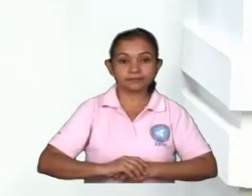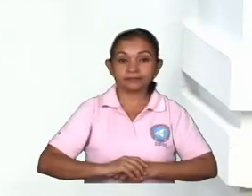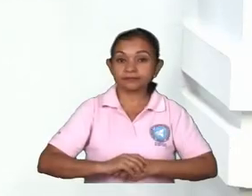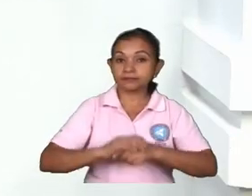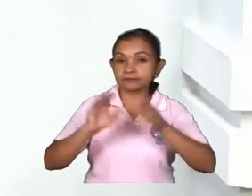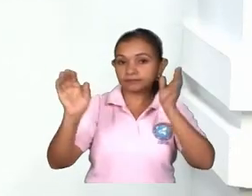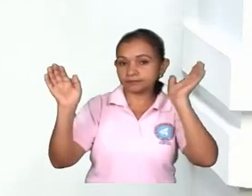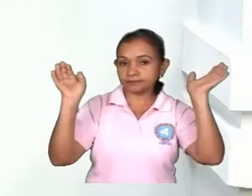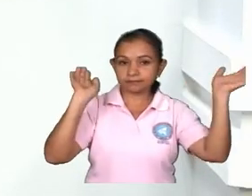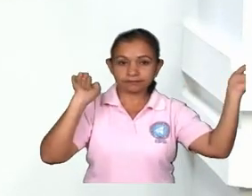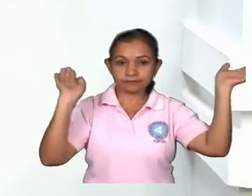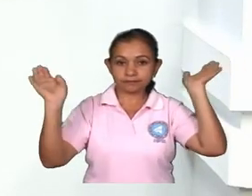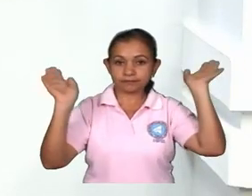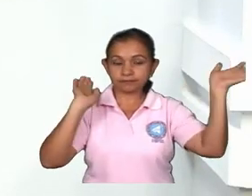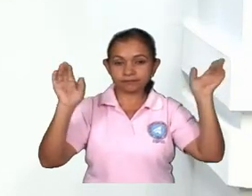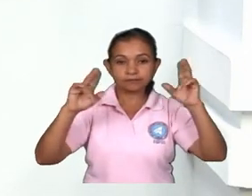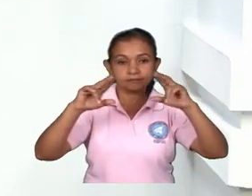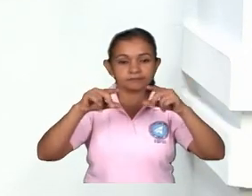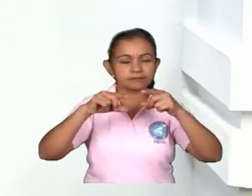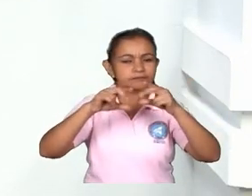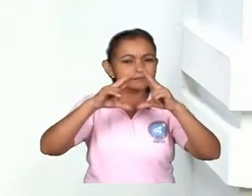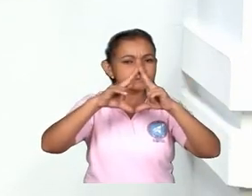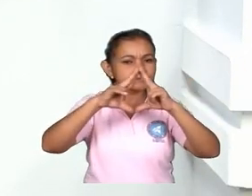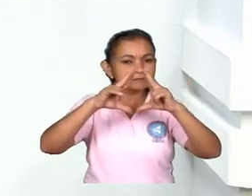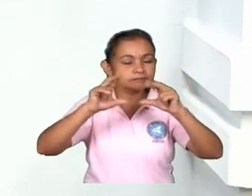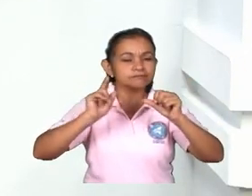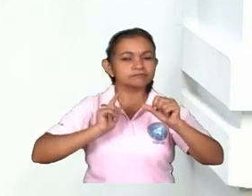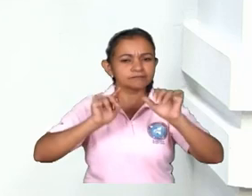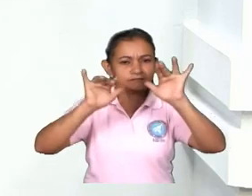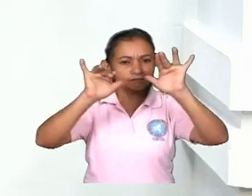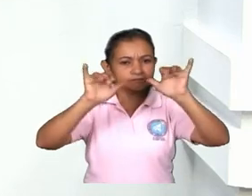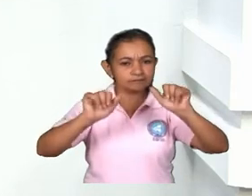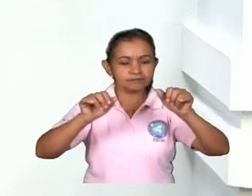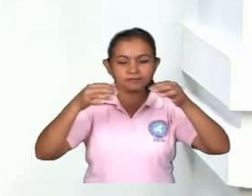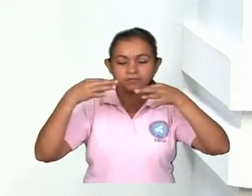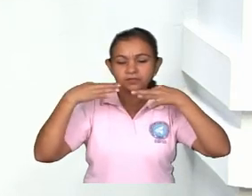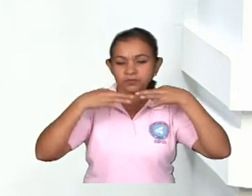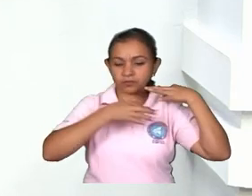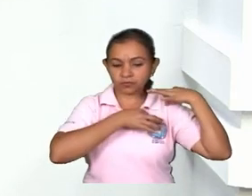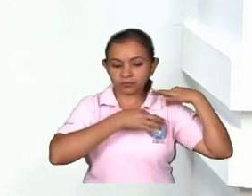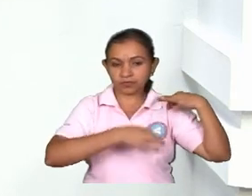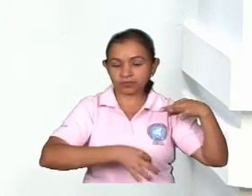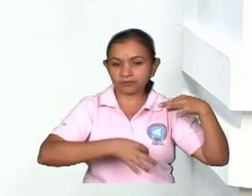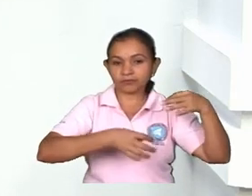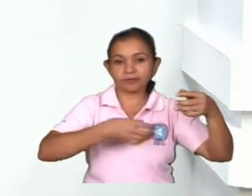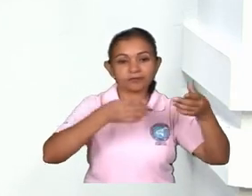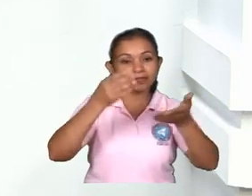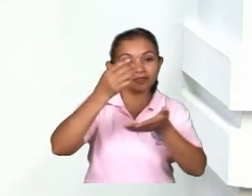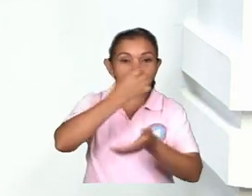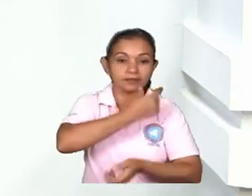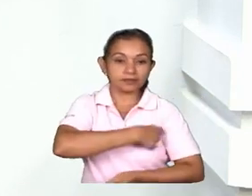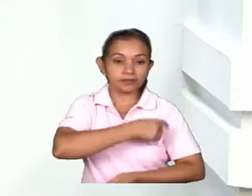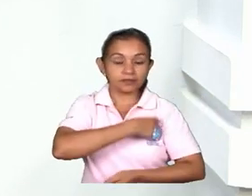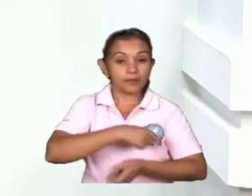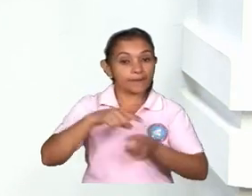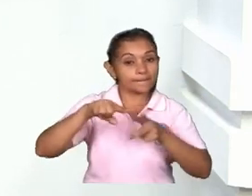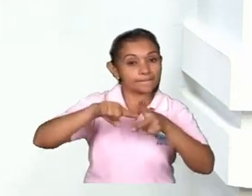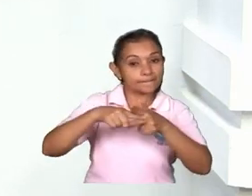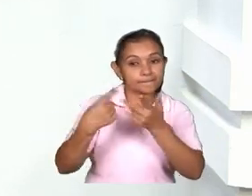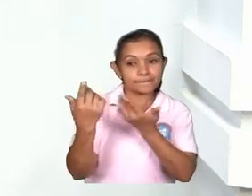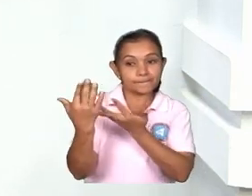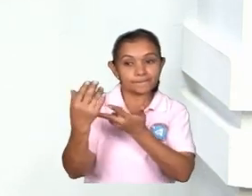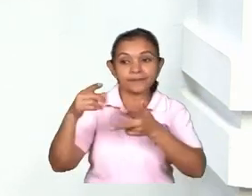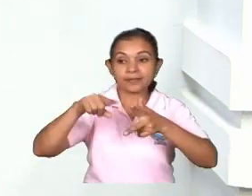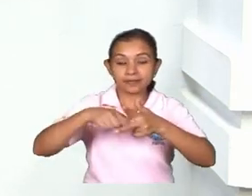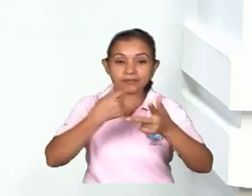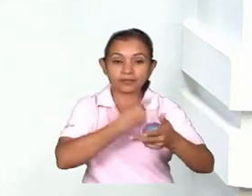Los mercados de todo el país se encuentran abastecidos con uniformes y productos escolares a espera del inicio del año escolar